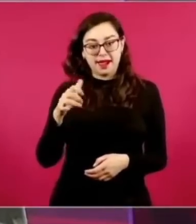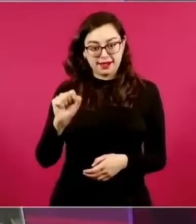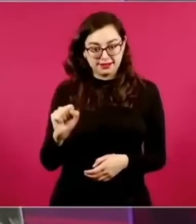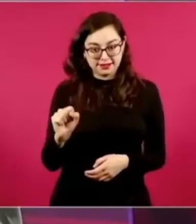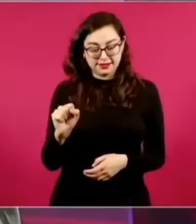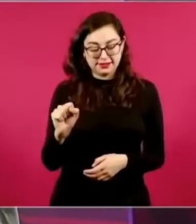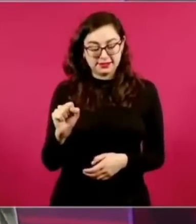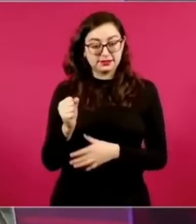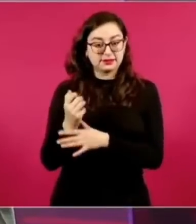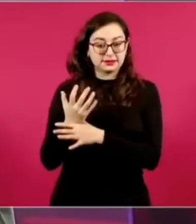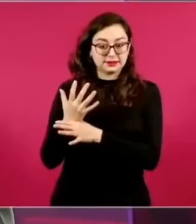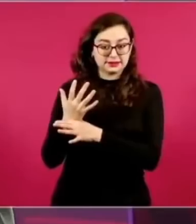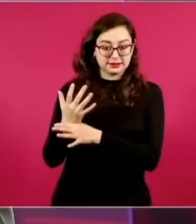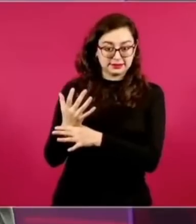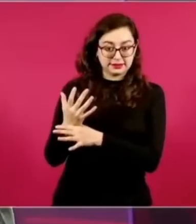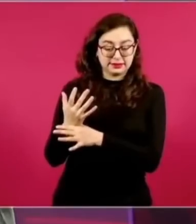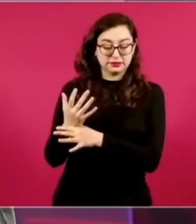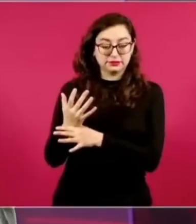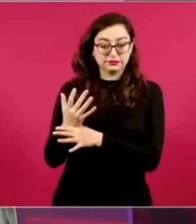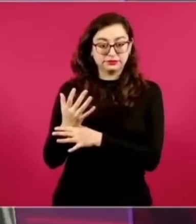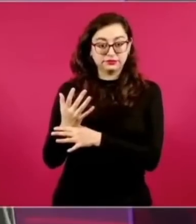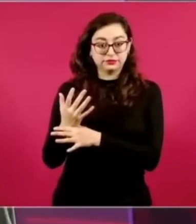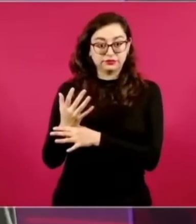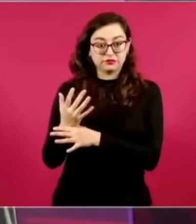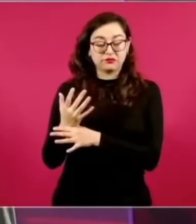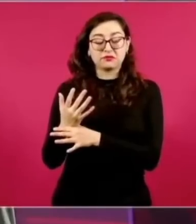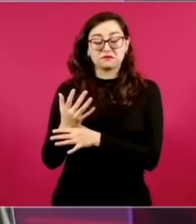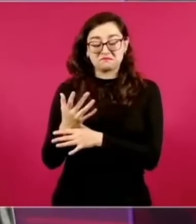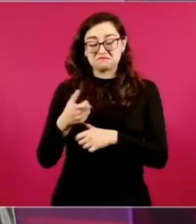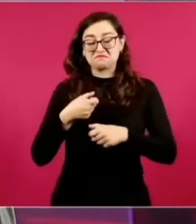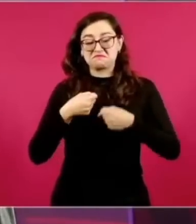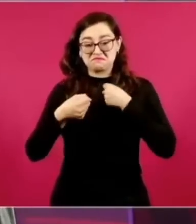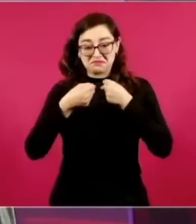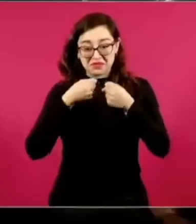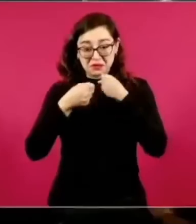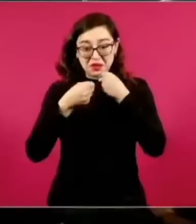llegó a hablar de que era la mejor prensa